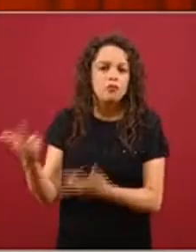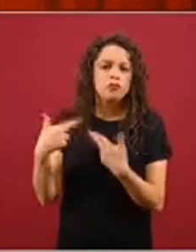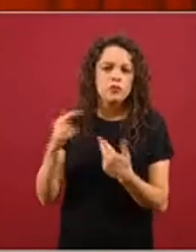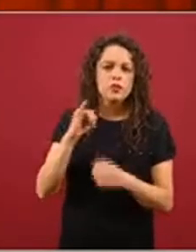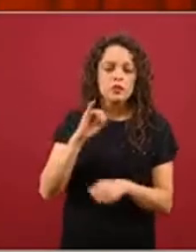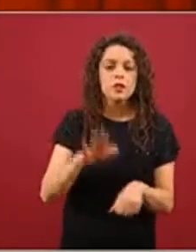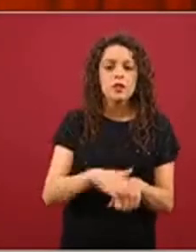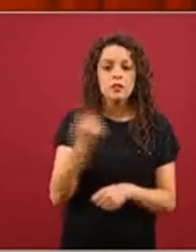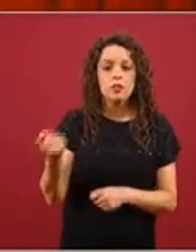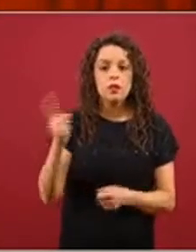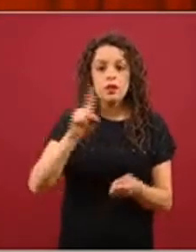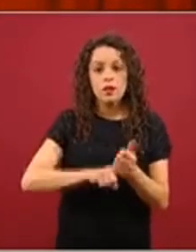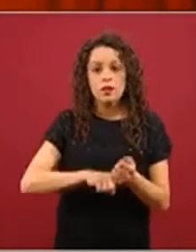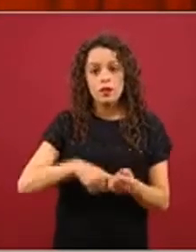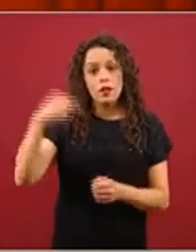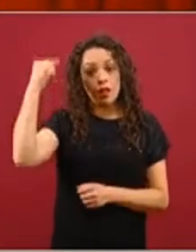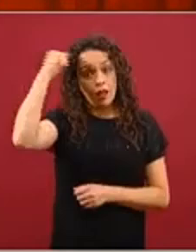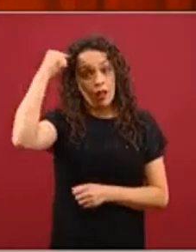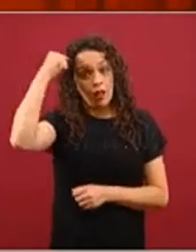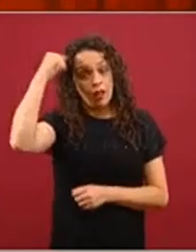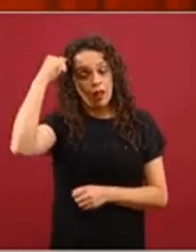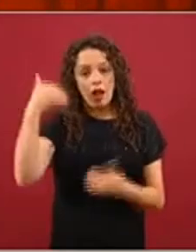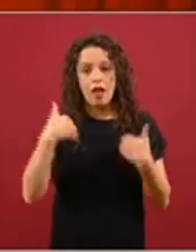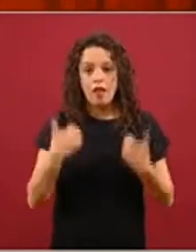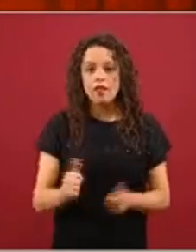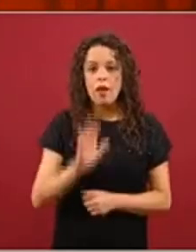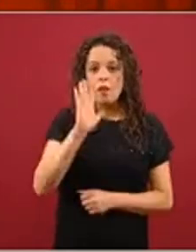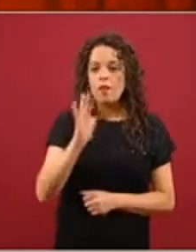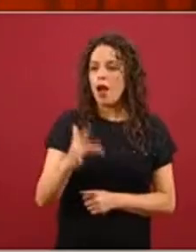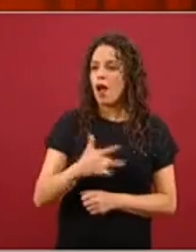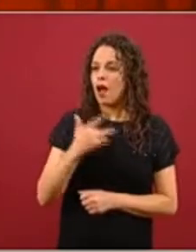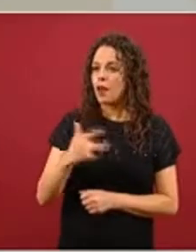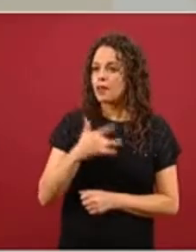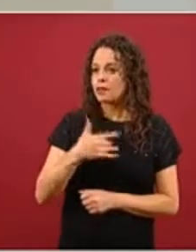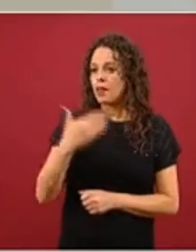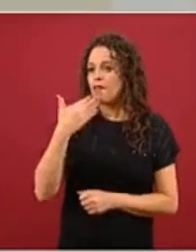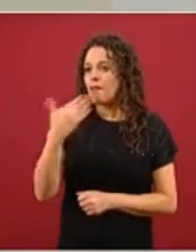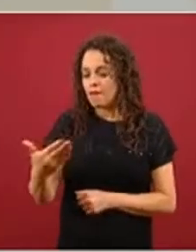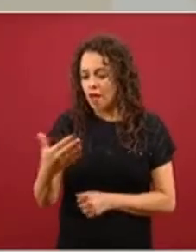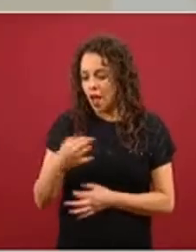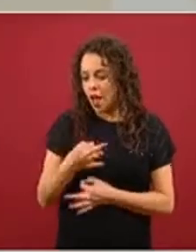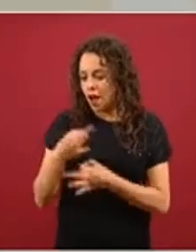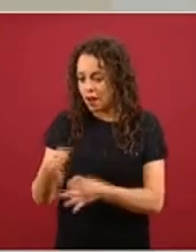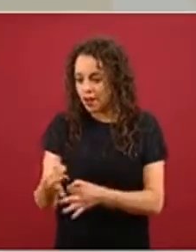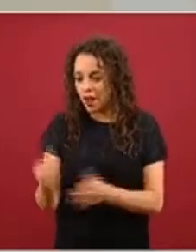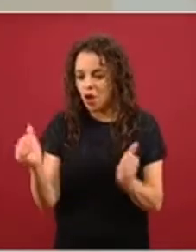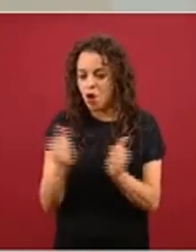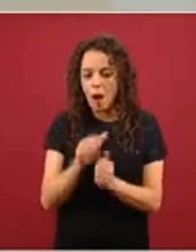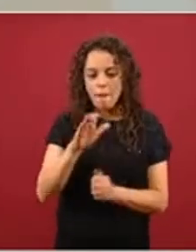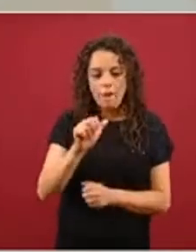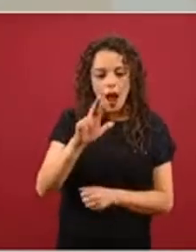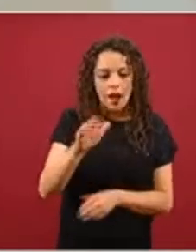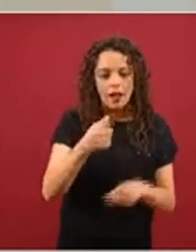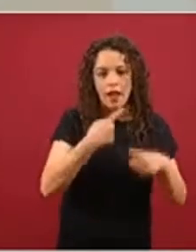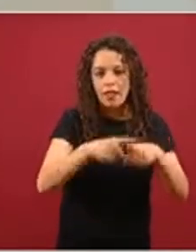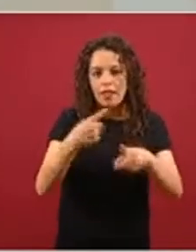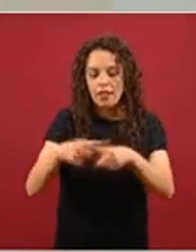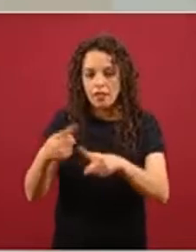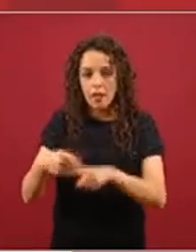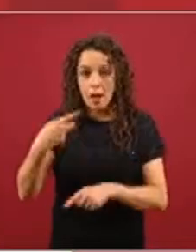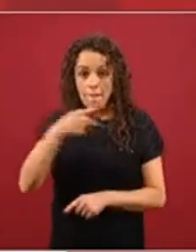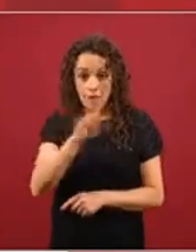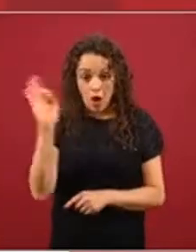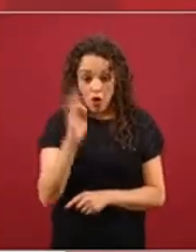psicológico de generación de simpatía a ciertas identidades o marcas comerciales. Si fueran productos benéficos para la